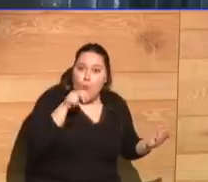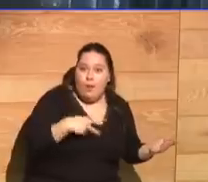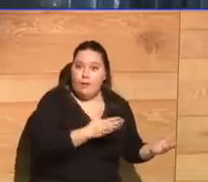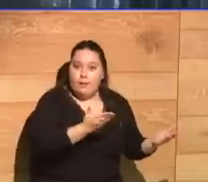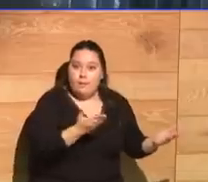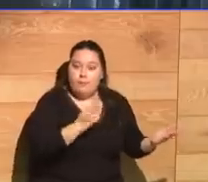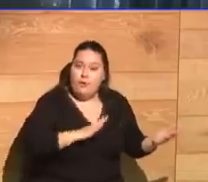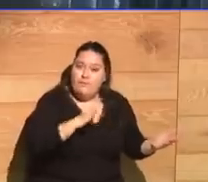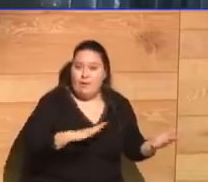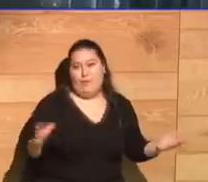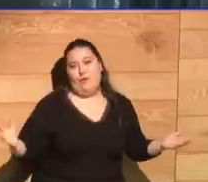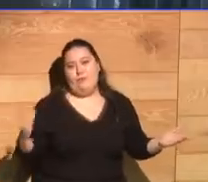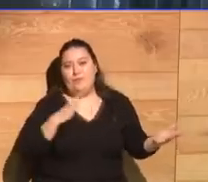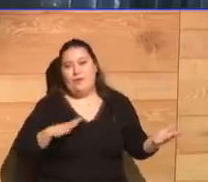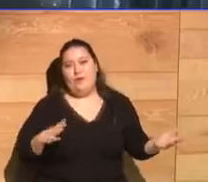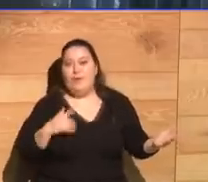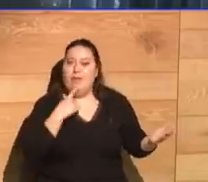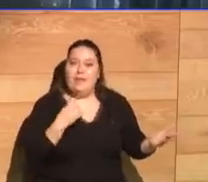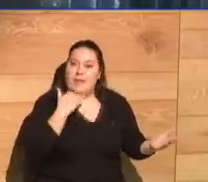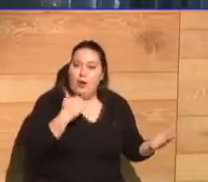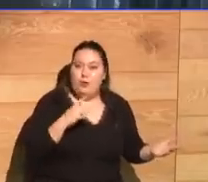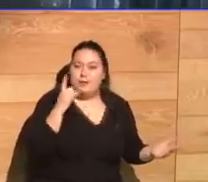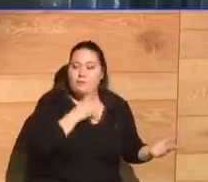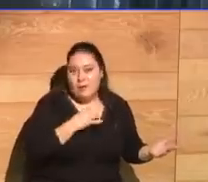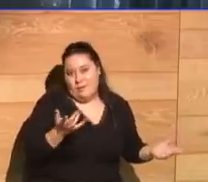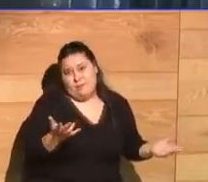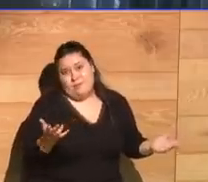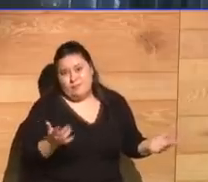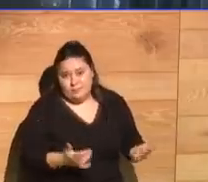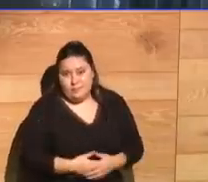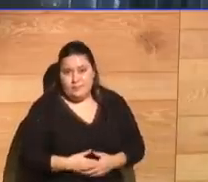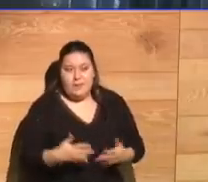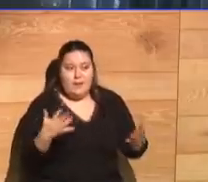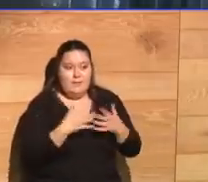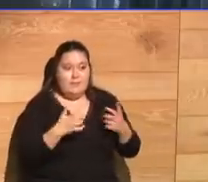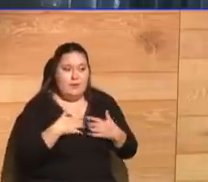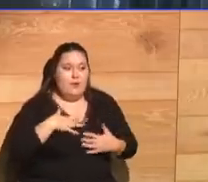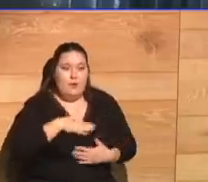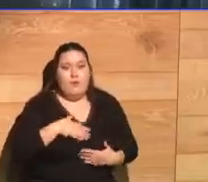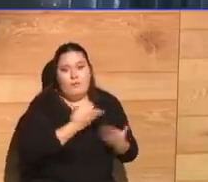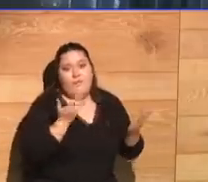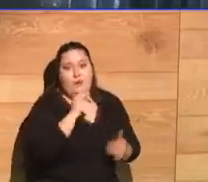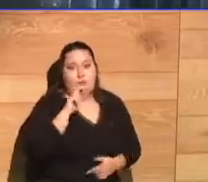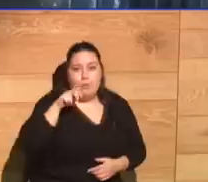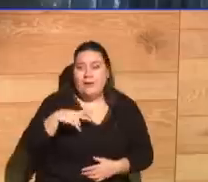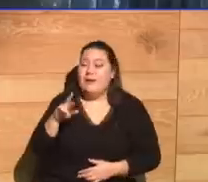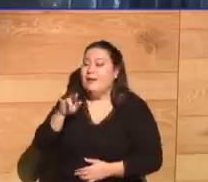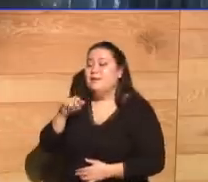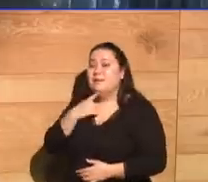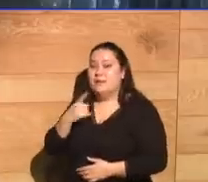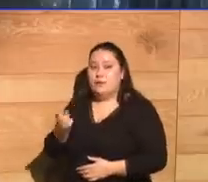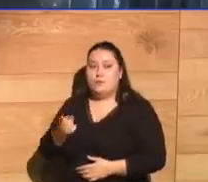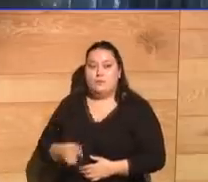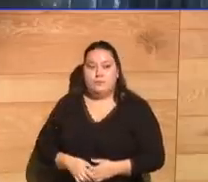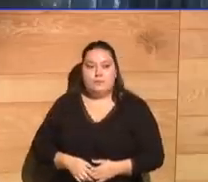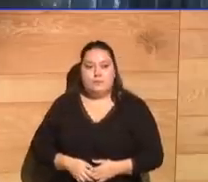dijo Richard Donner... Por favor, ¿cuándo va a decir una cosa que está mal? Por favor. ¿Cuándo vamos a hacer caso a la frase confiar en Juan? Lo que le dijo Richard Donner a Tom